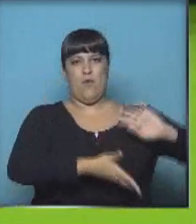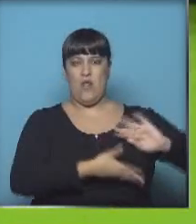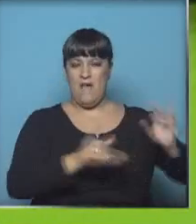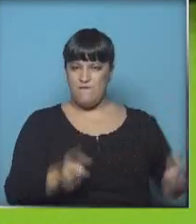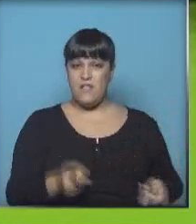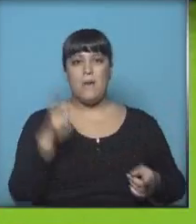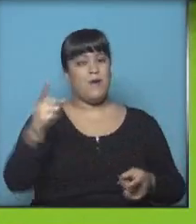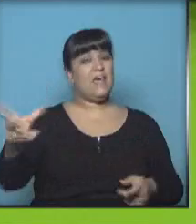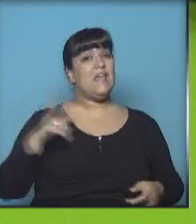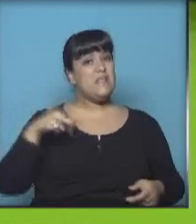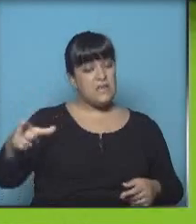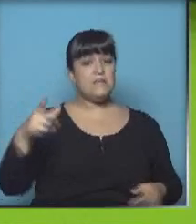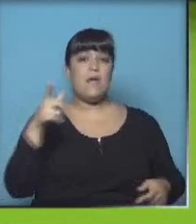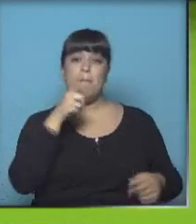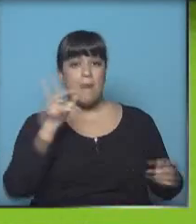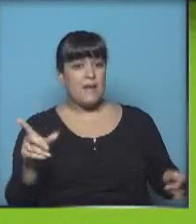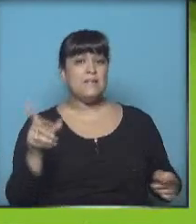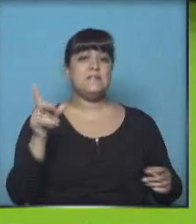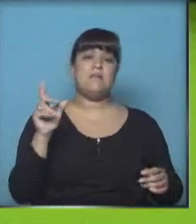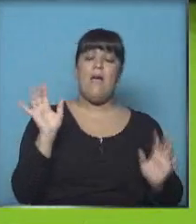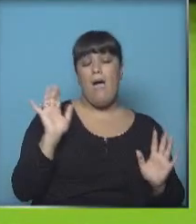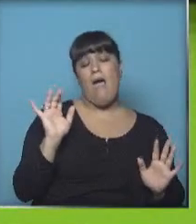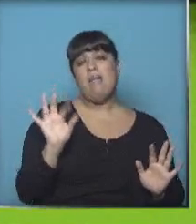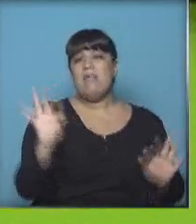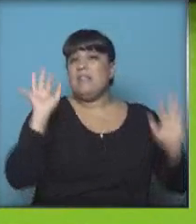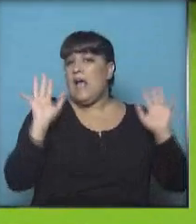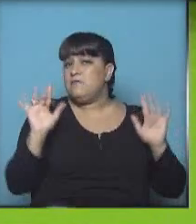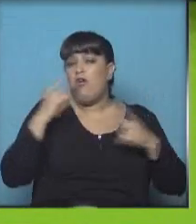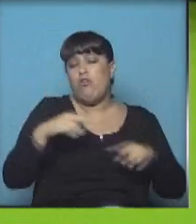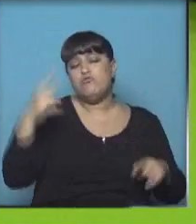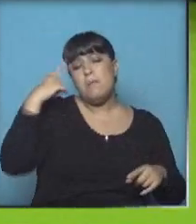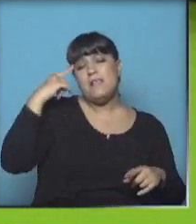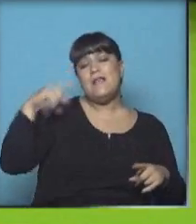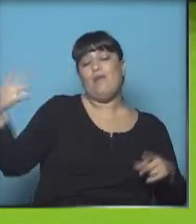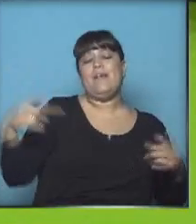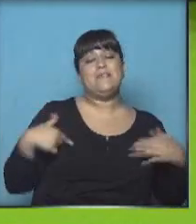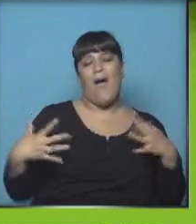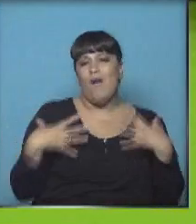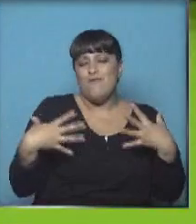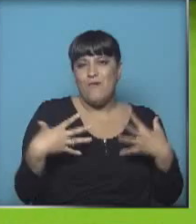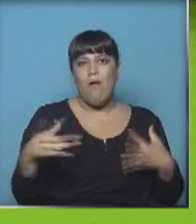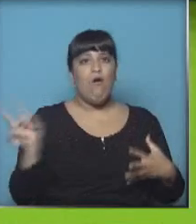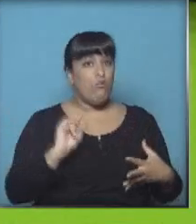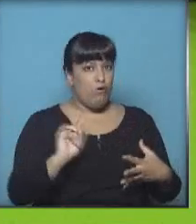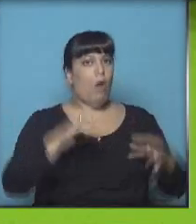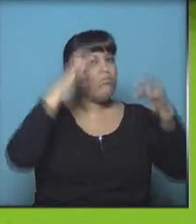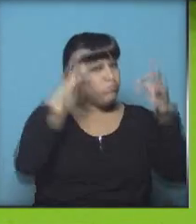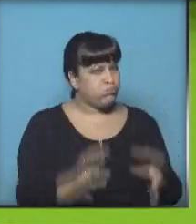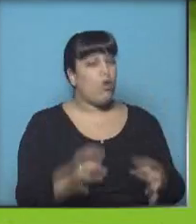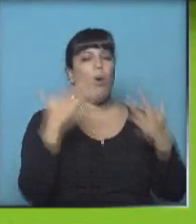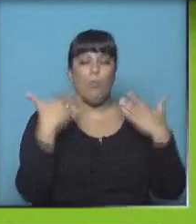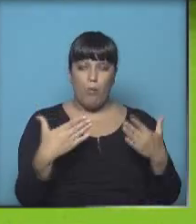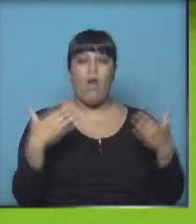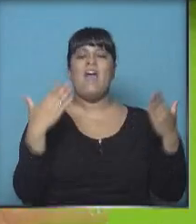en lo que dice Karina, parece que es un detalle, porque uno en ese momento está pensando en otra cosa, y efectivamente el poder vos tener un